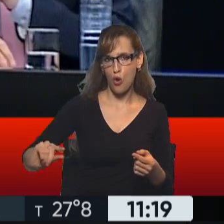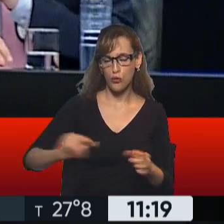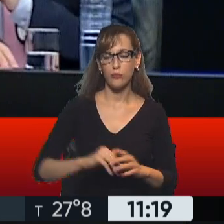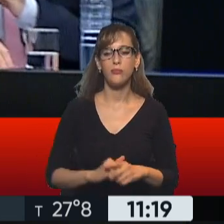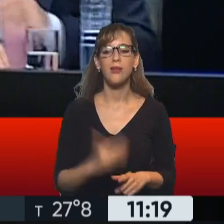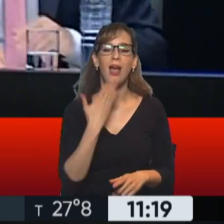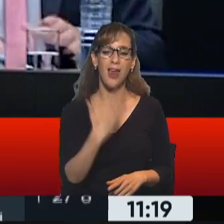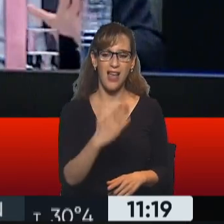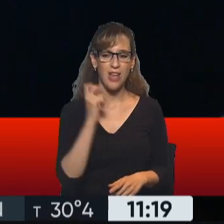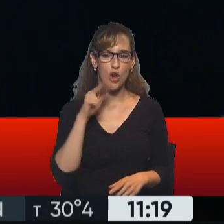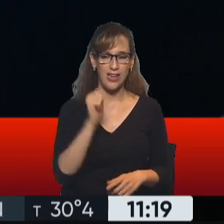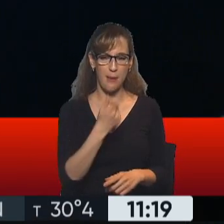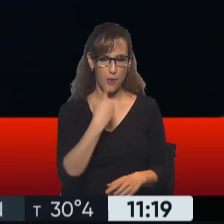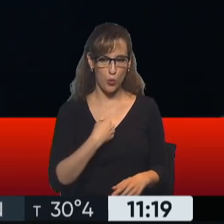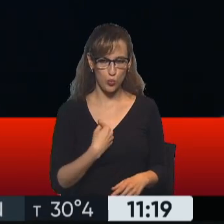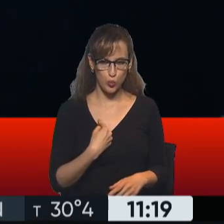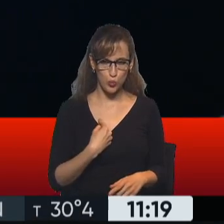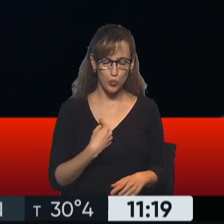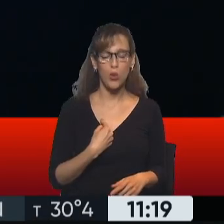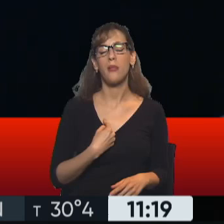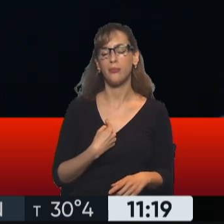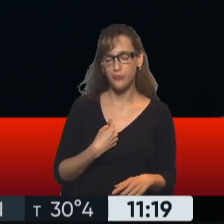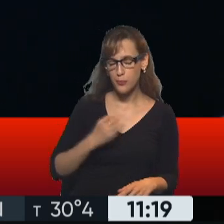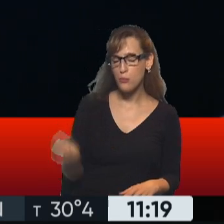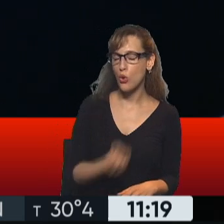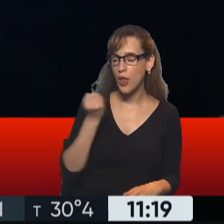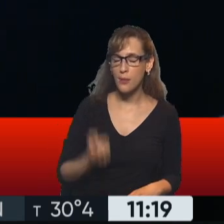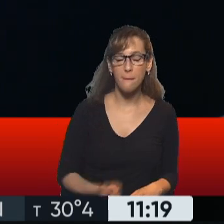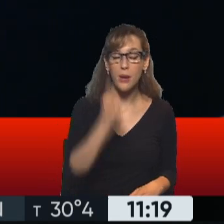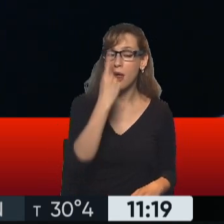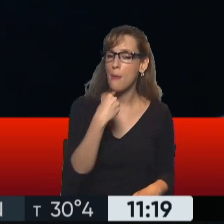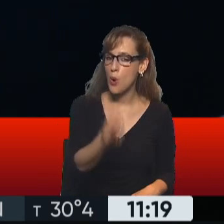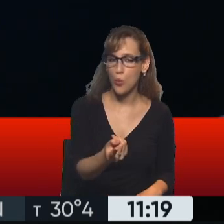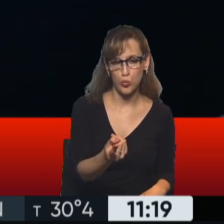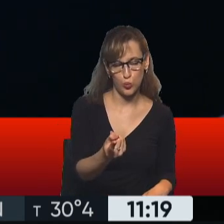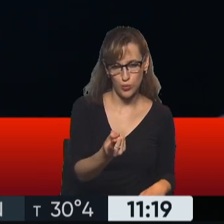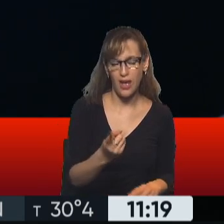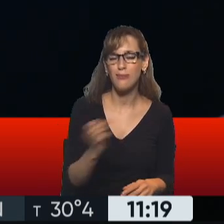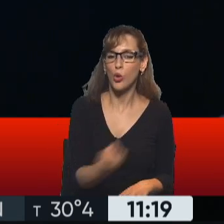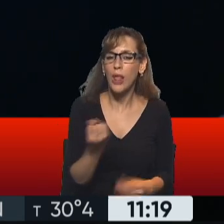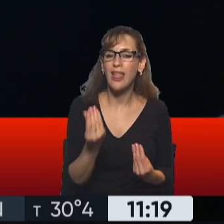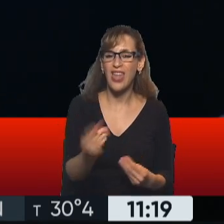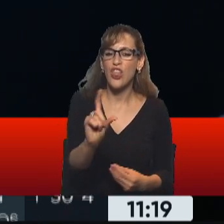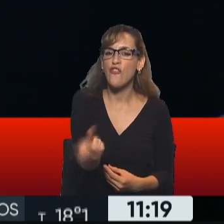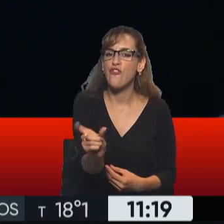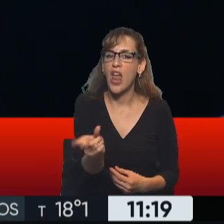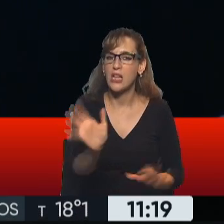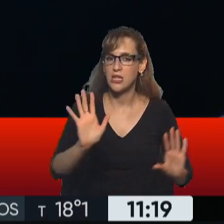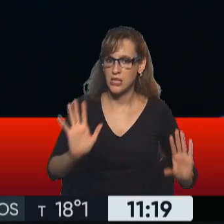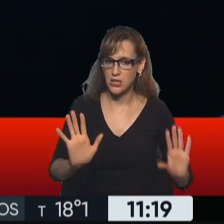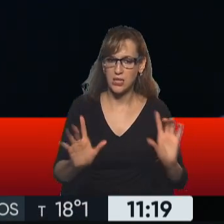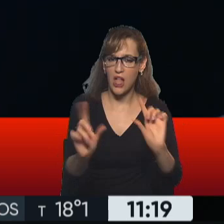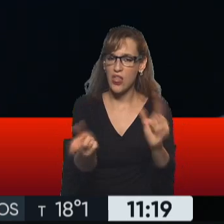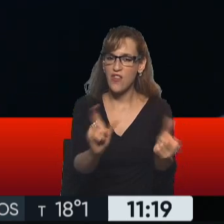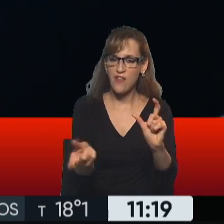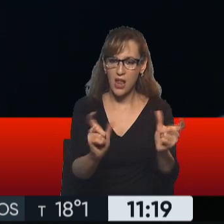Gracias, Jorgelina, por las preguntas. Y muy importante la primera pregunta para aclarar, hay que diferenciar duración de programa